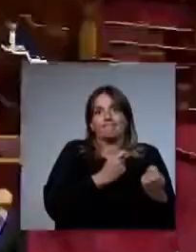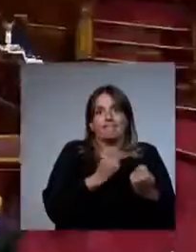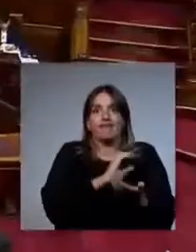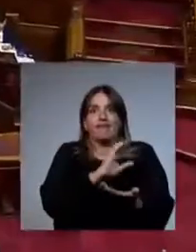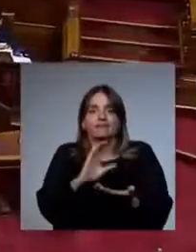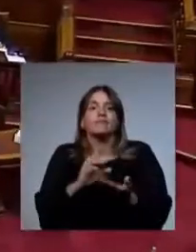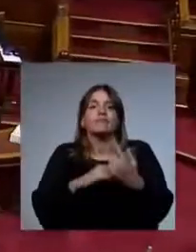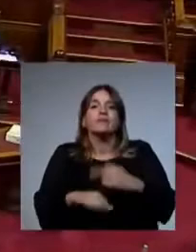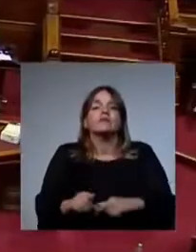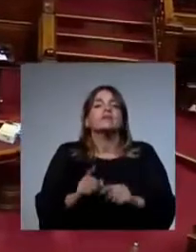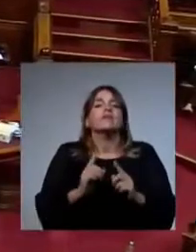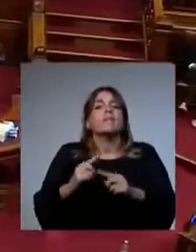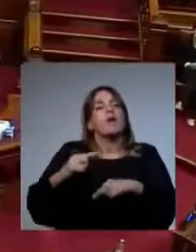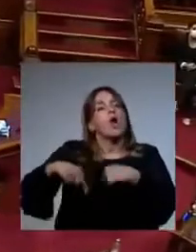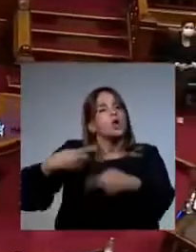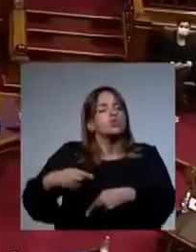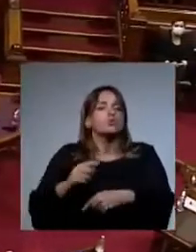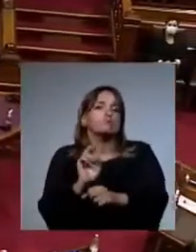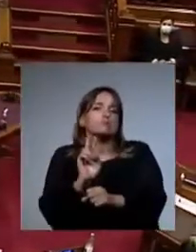Se mantuvo